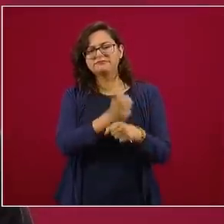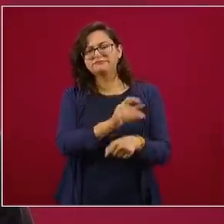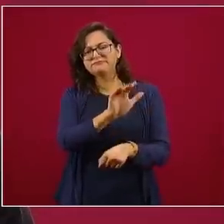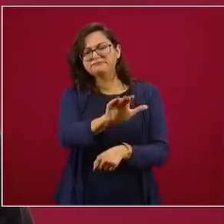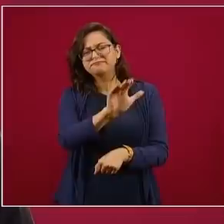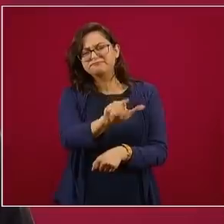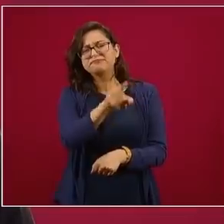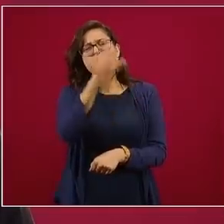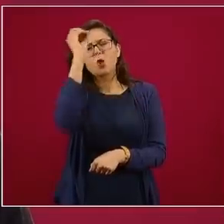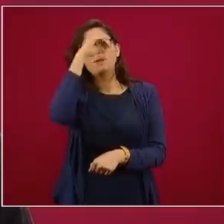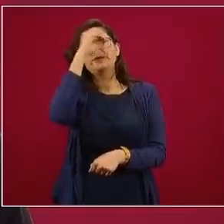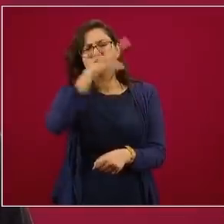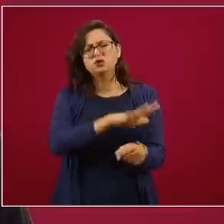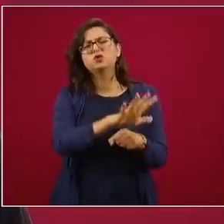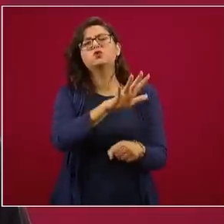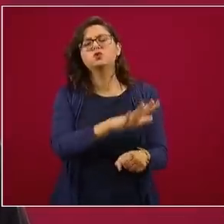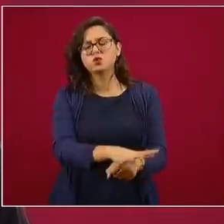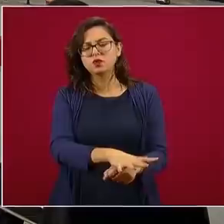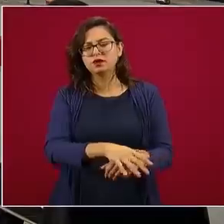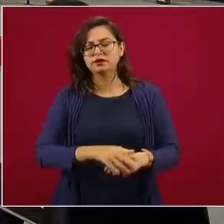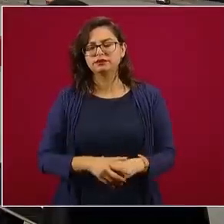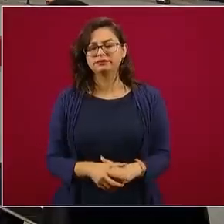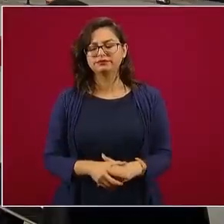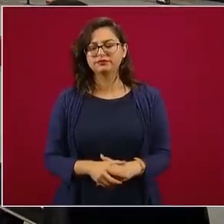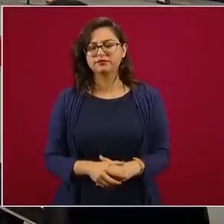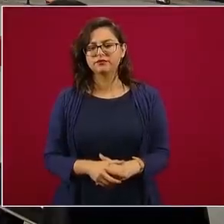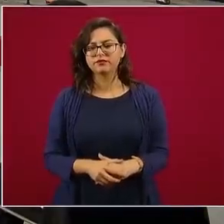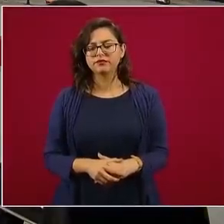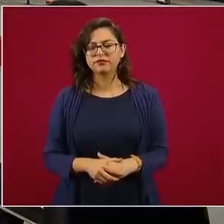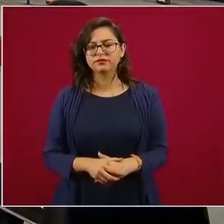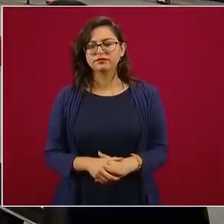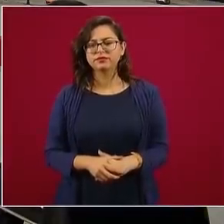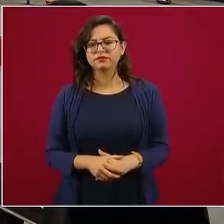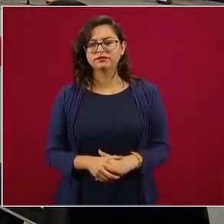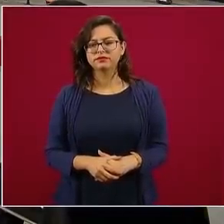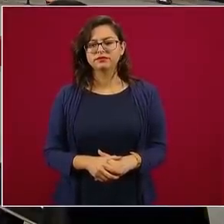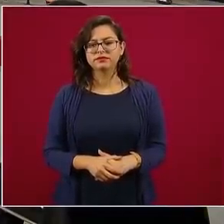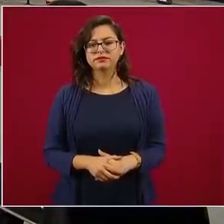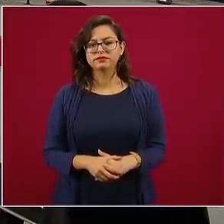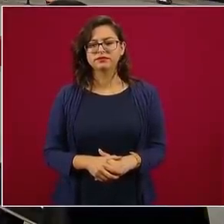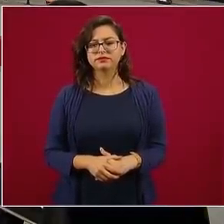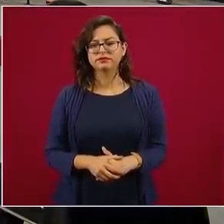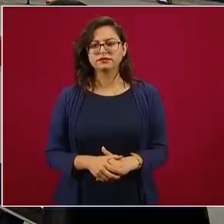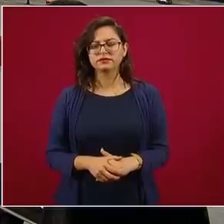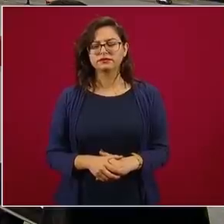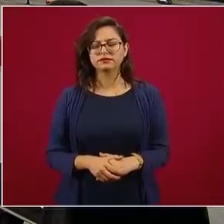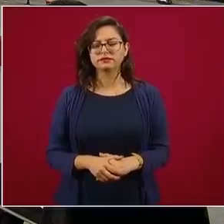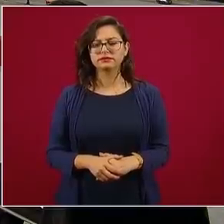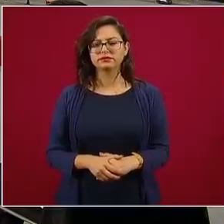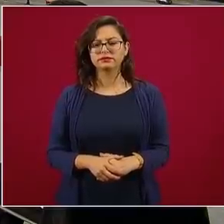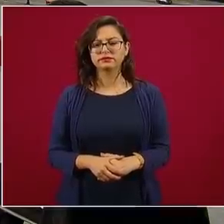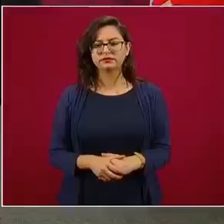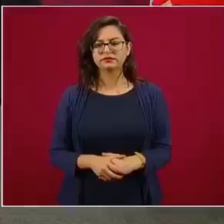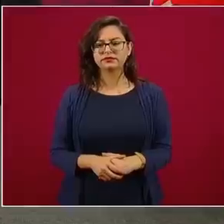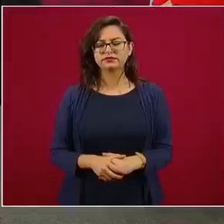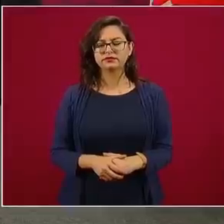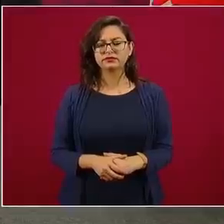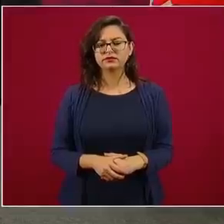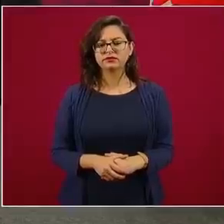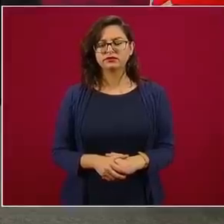nuestro punto de vista como gobierno. Ya sabíamos nosotros de que